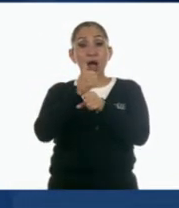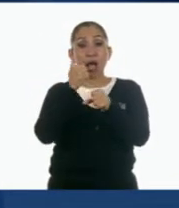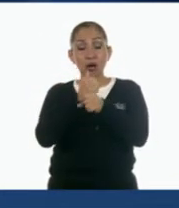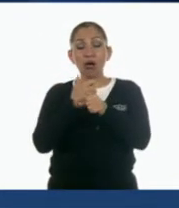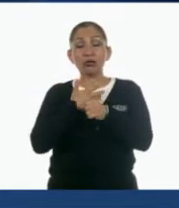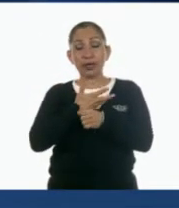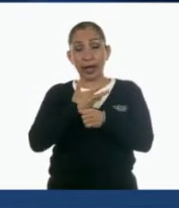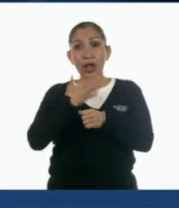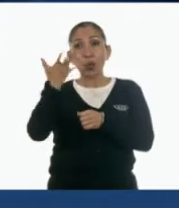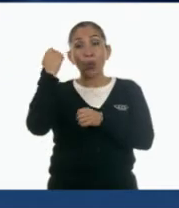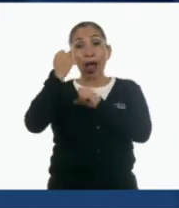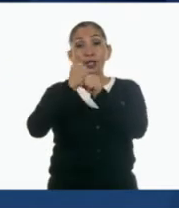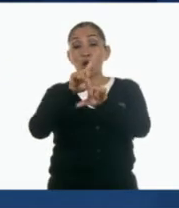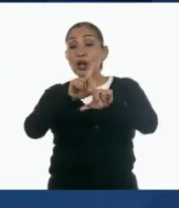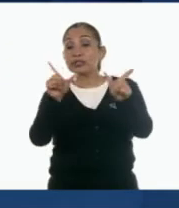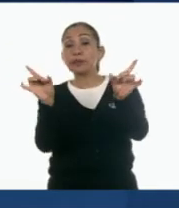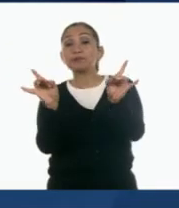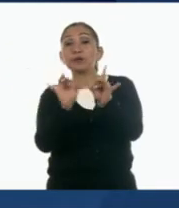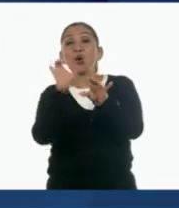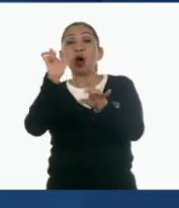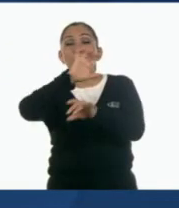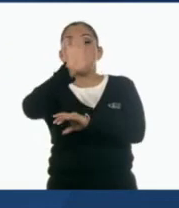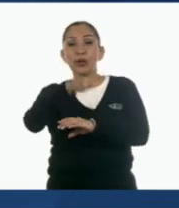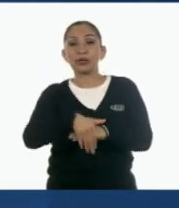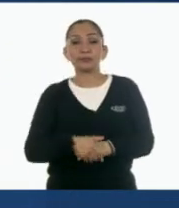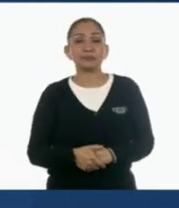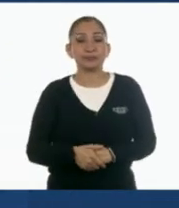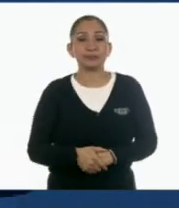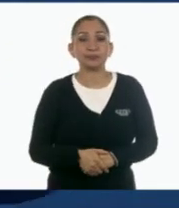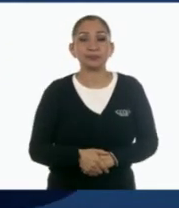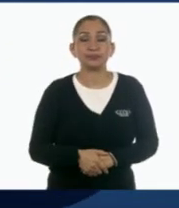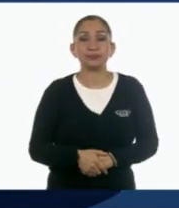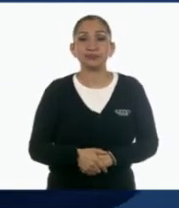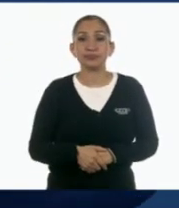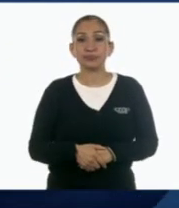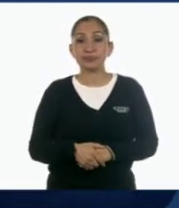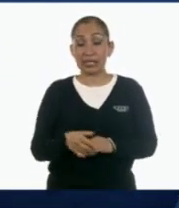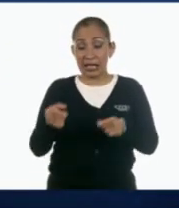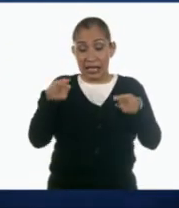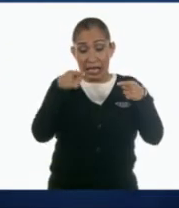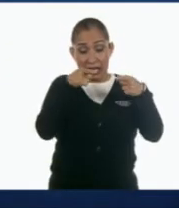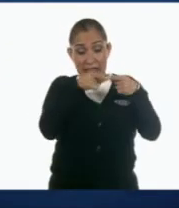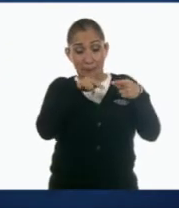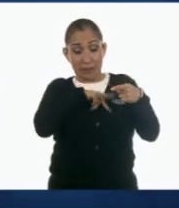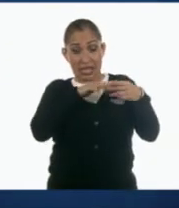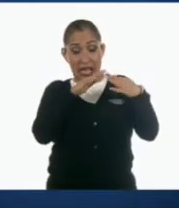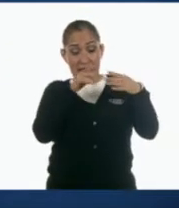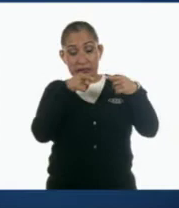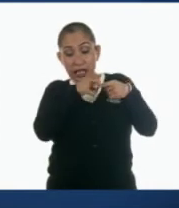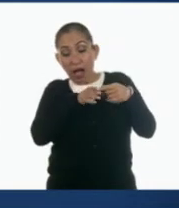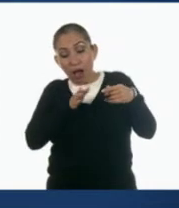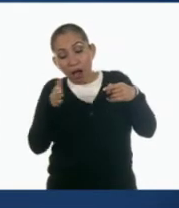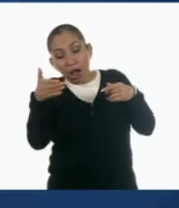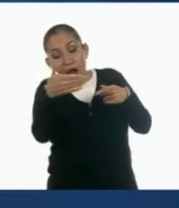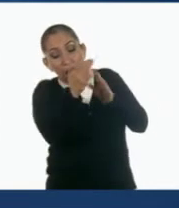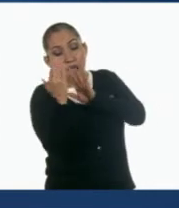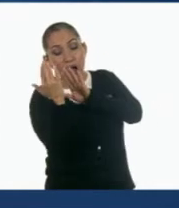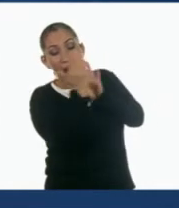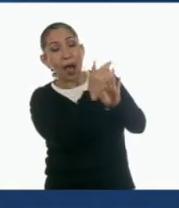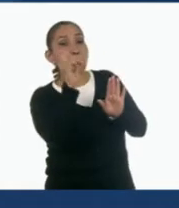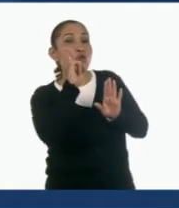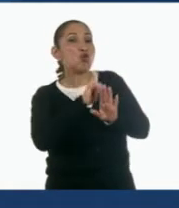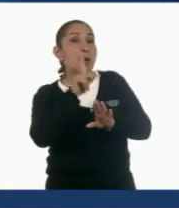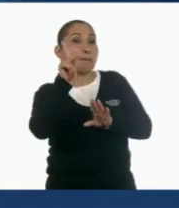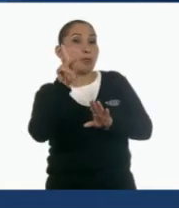tuvo durante años listo para su muerte. En la esquina de mi casa estaba el callejón de las